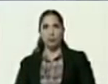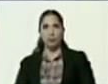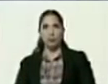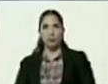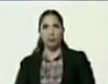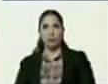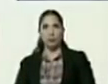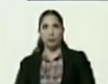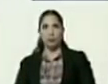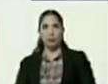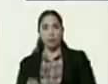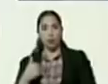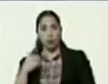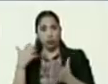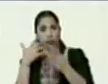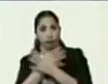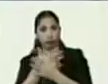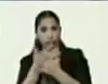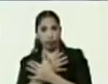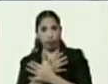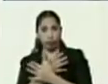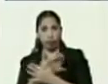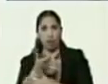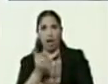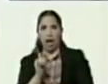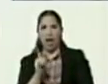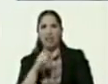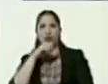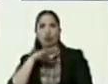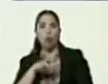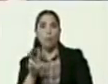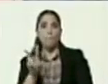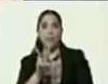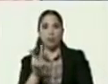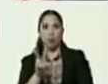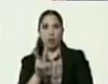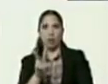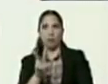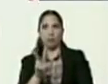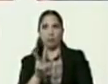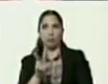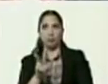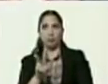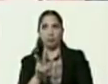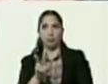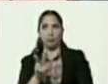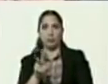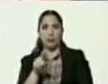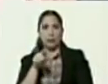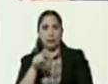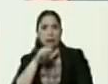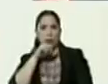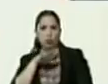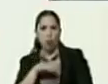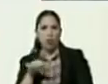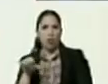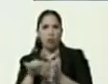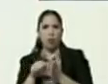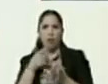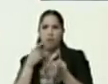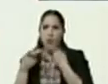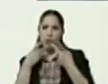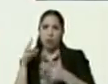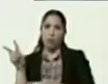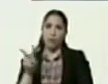Yo dudo que exista en la historia de Venezuela un precedente donde un político